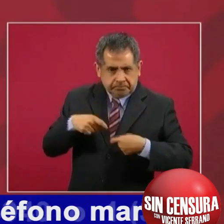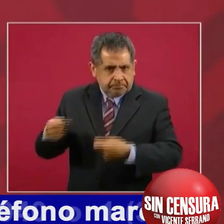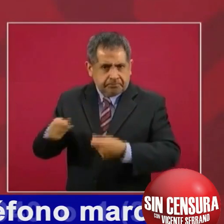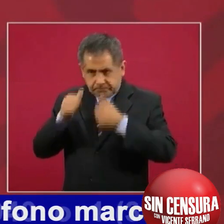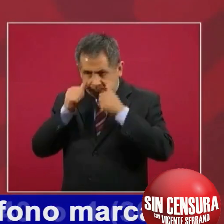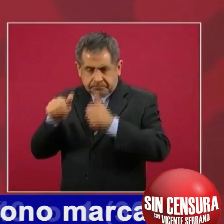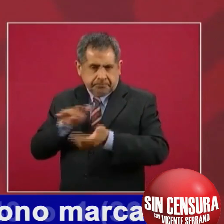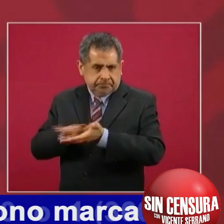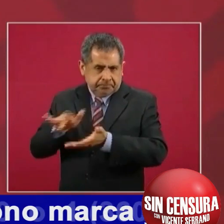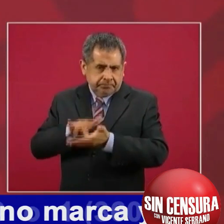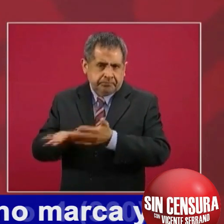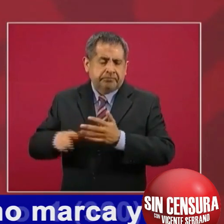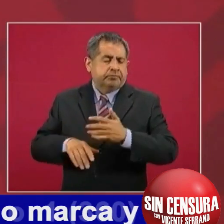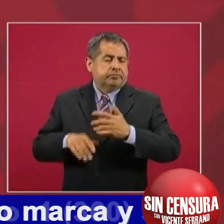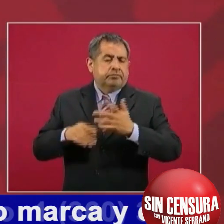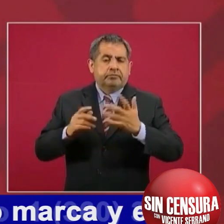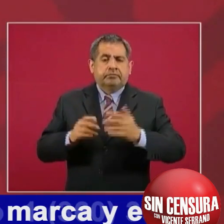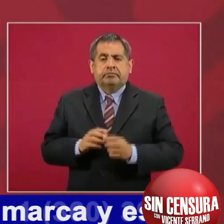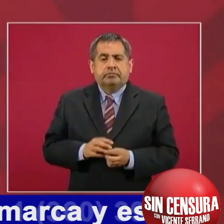el